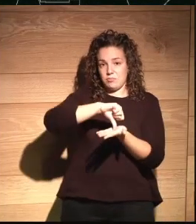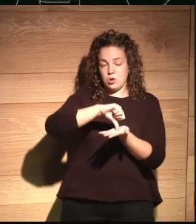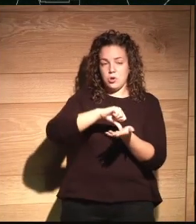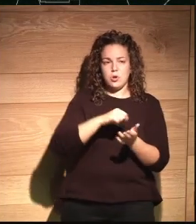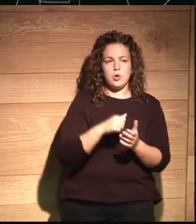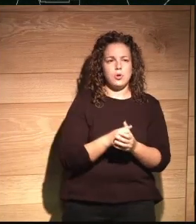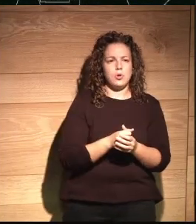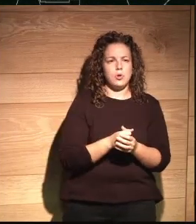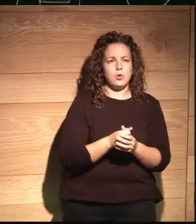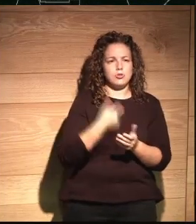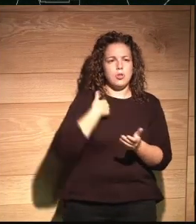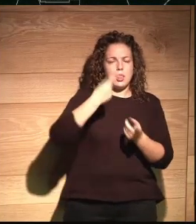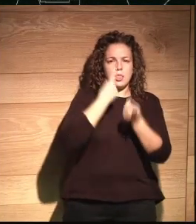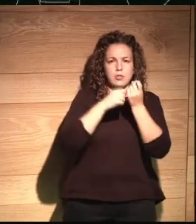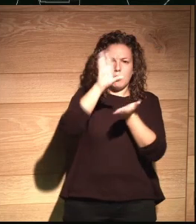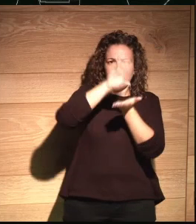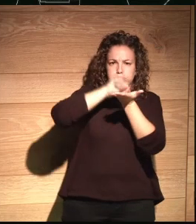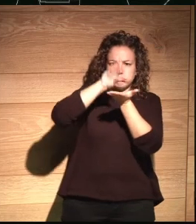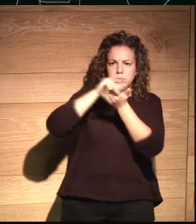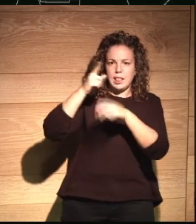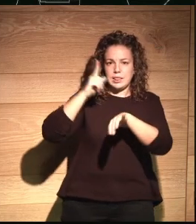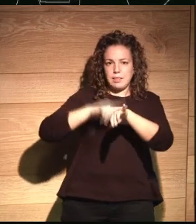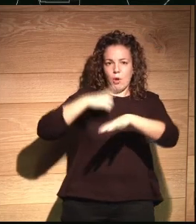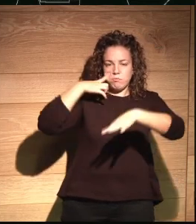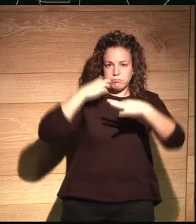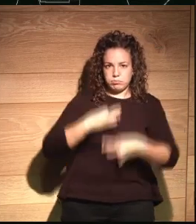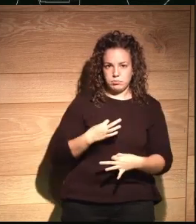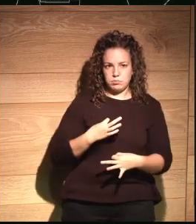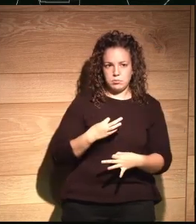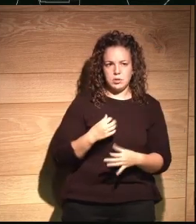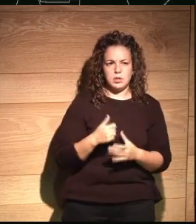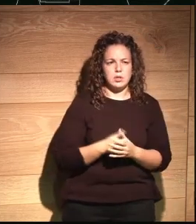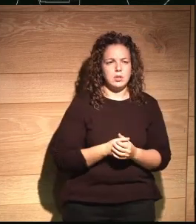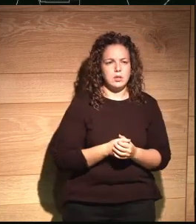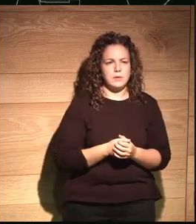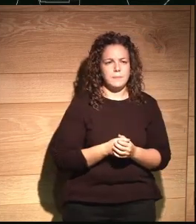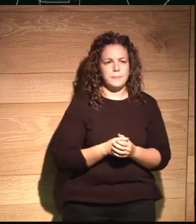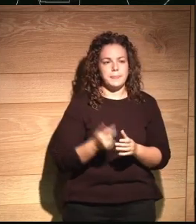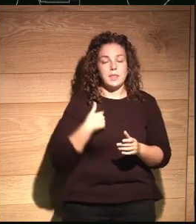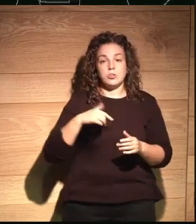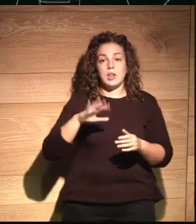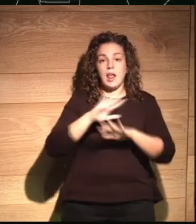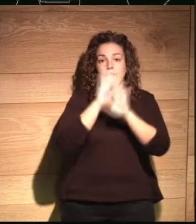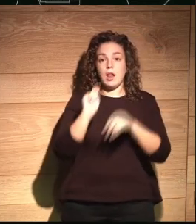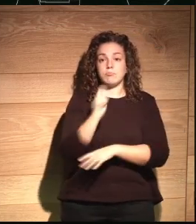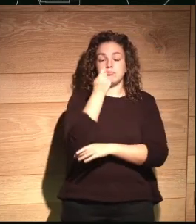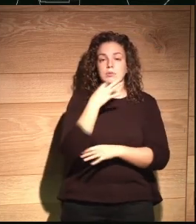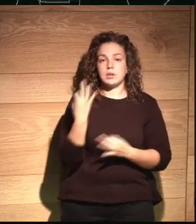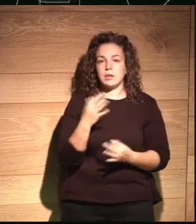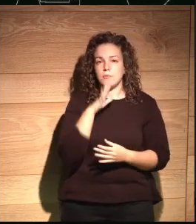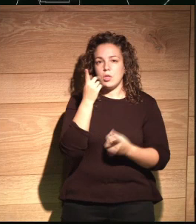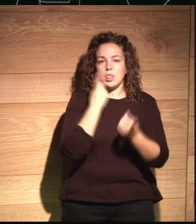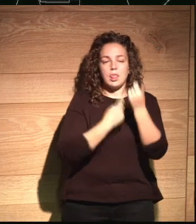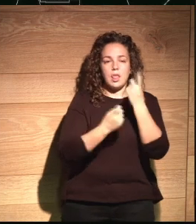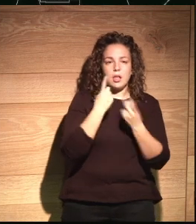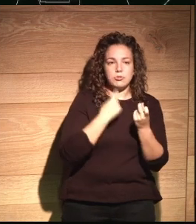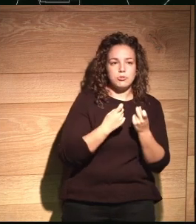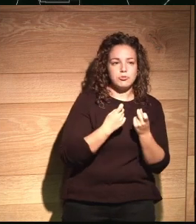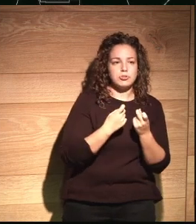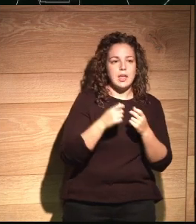y recogemos todos los datos en tiempo real que pudimos entonces obtuvimos datos de